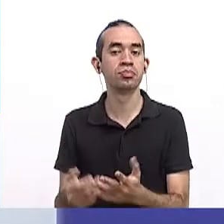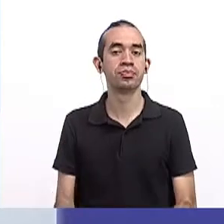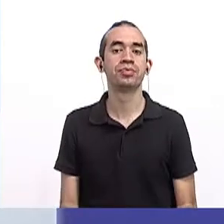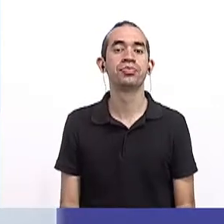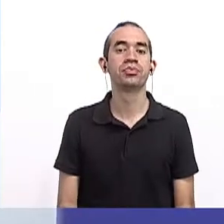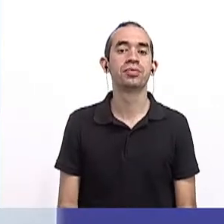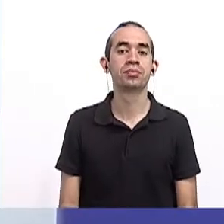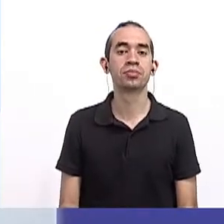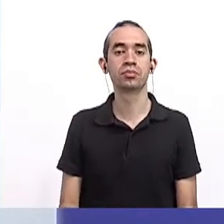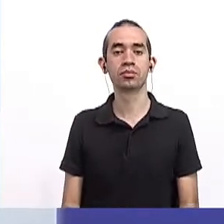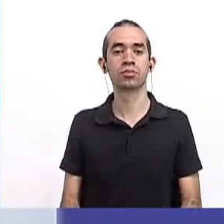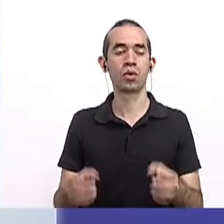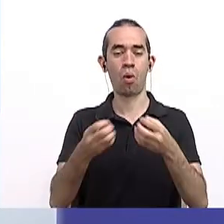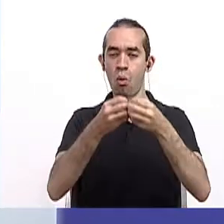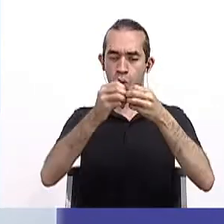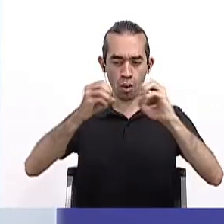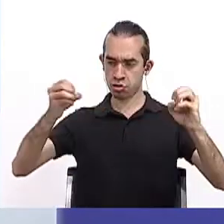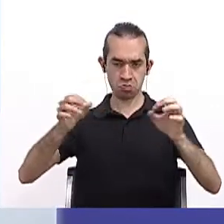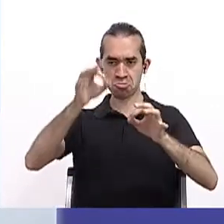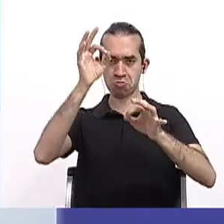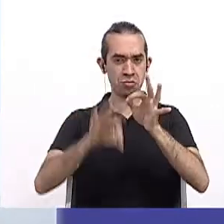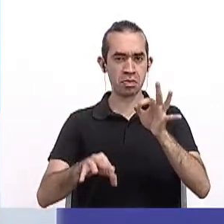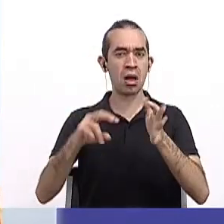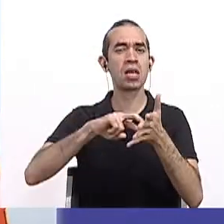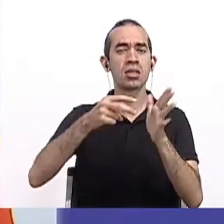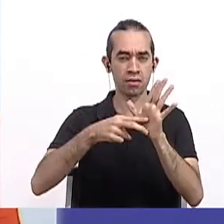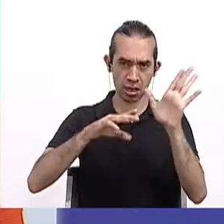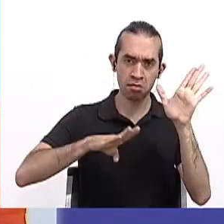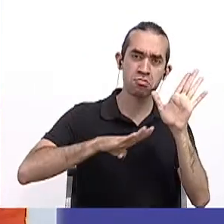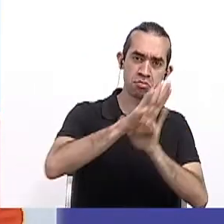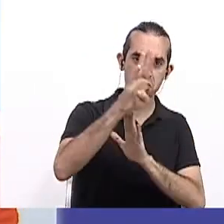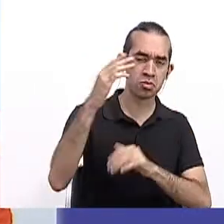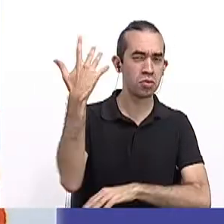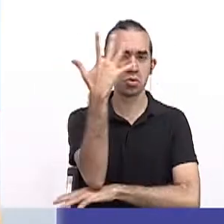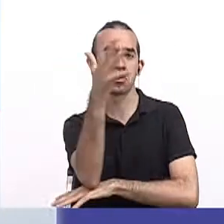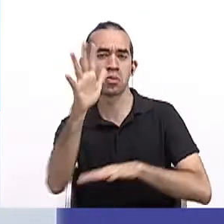definir ustedes en una oración el desarrollo sostenible?